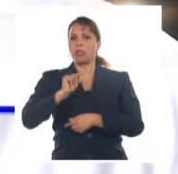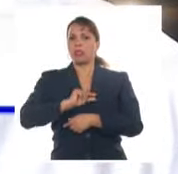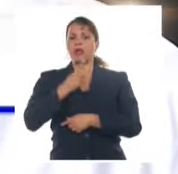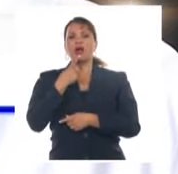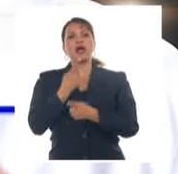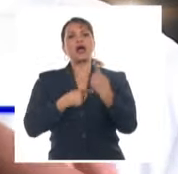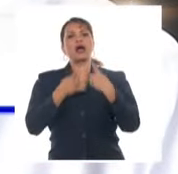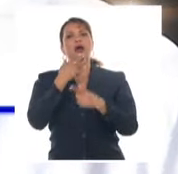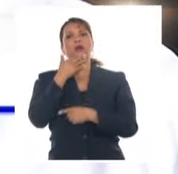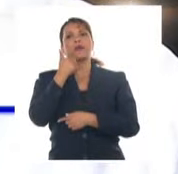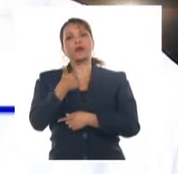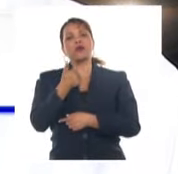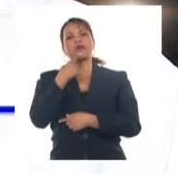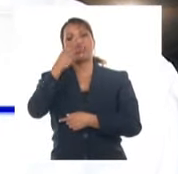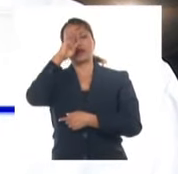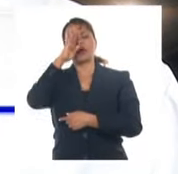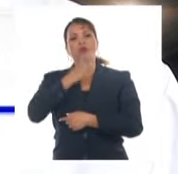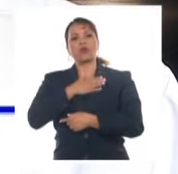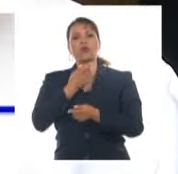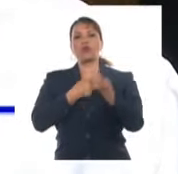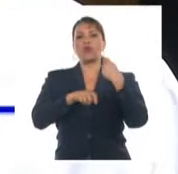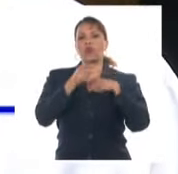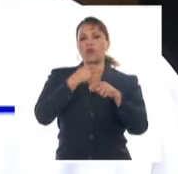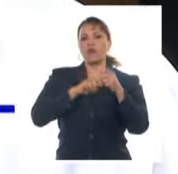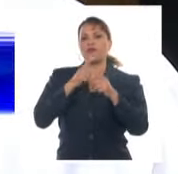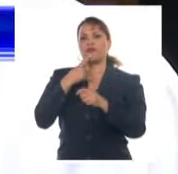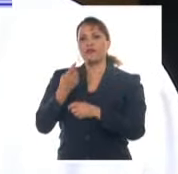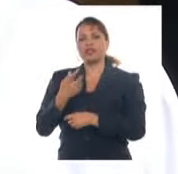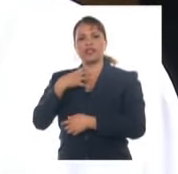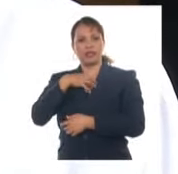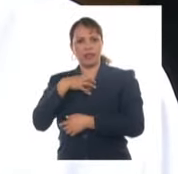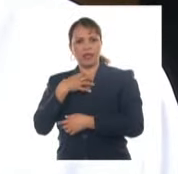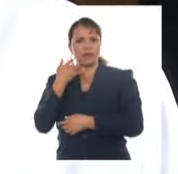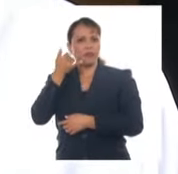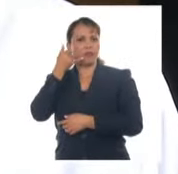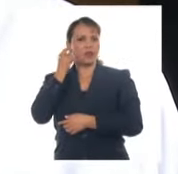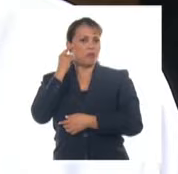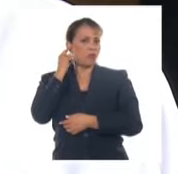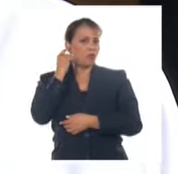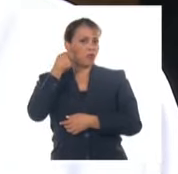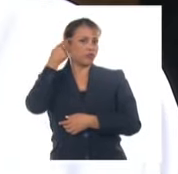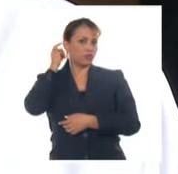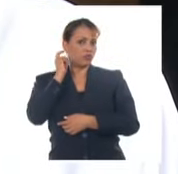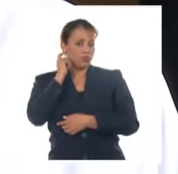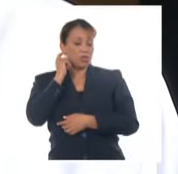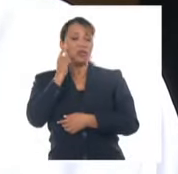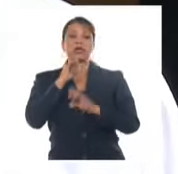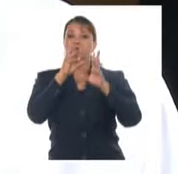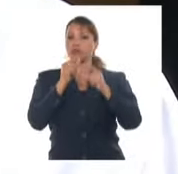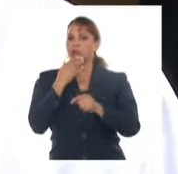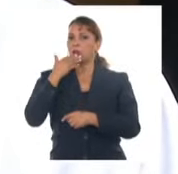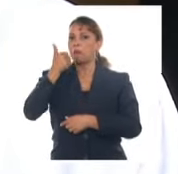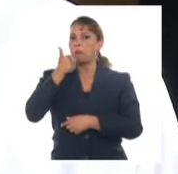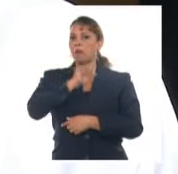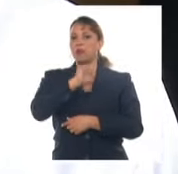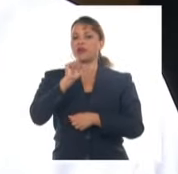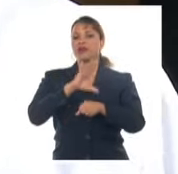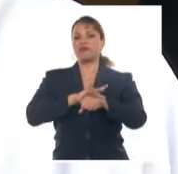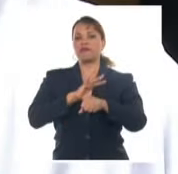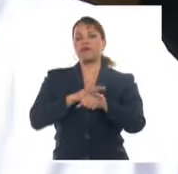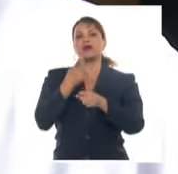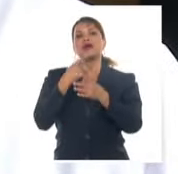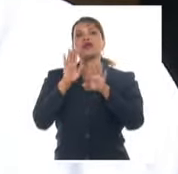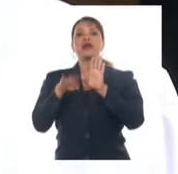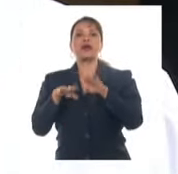más para nuestro país que tengamos este dispositivo bueno tiene resultados satisfactorios en estos pacientes y en muchos de los casos